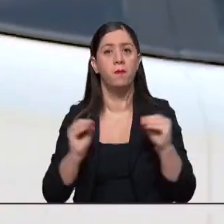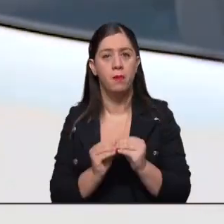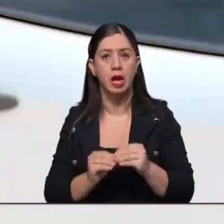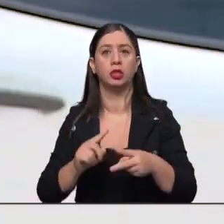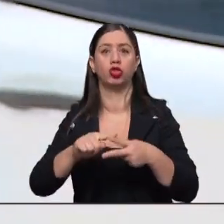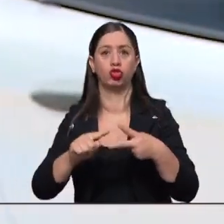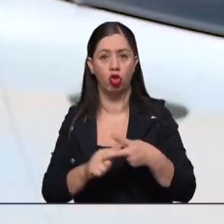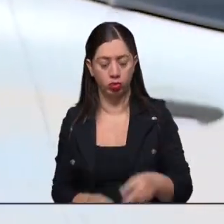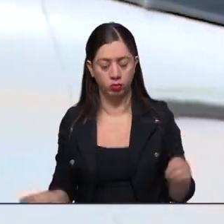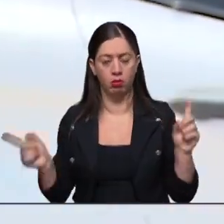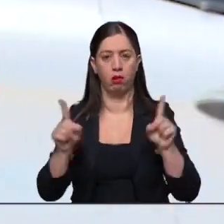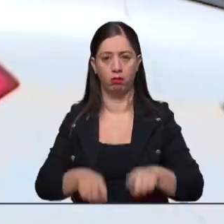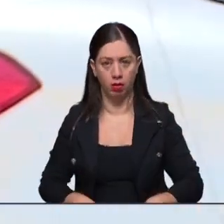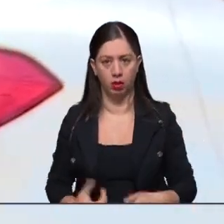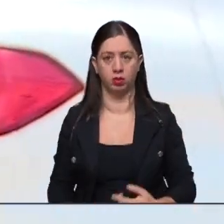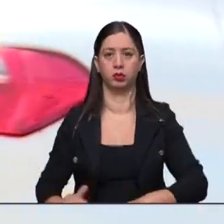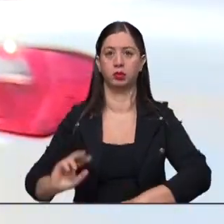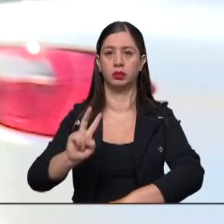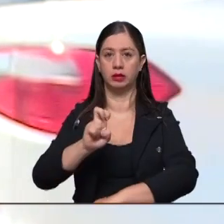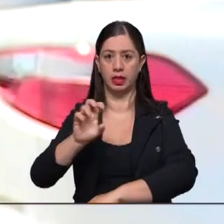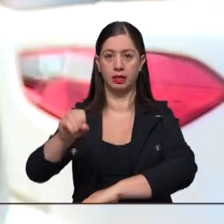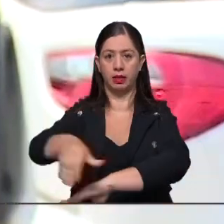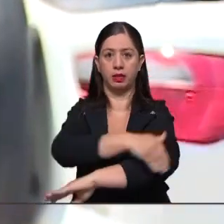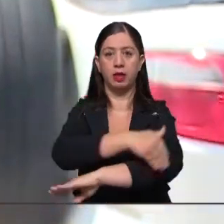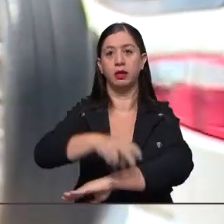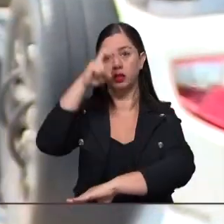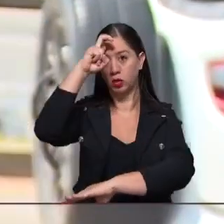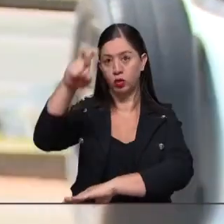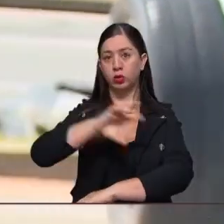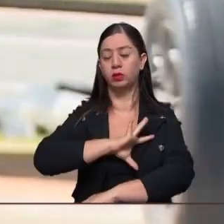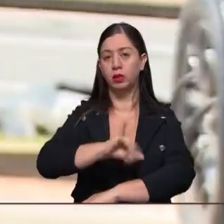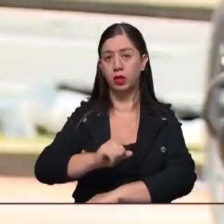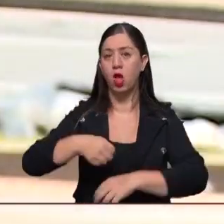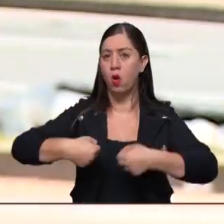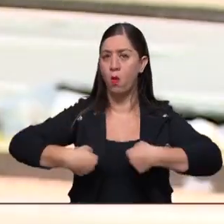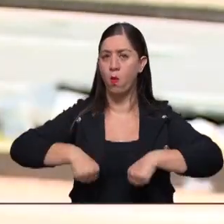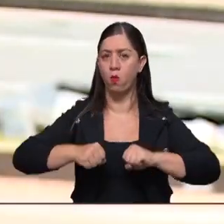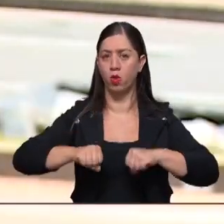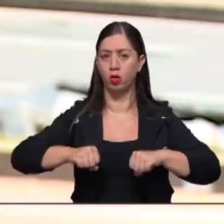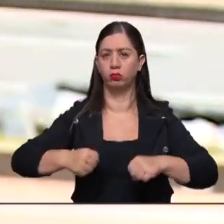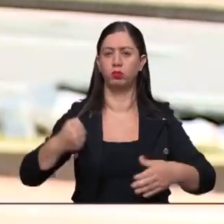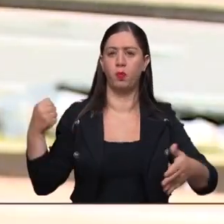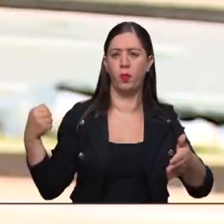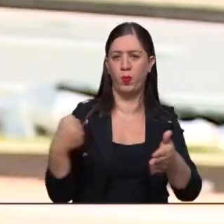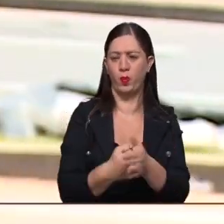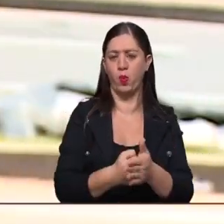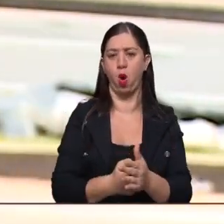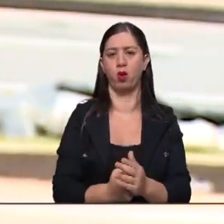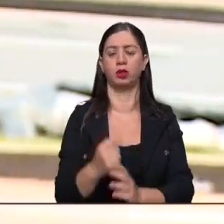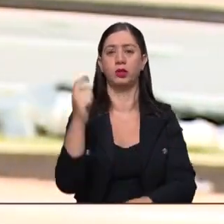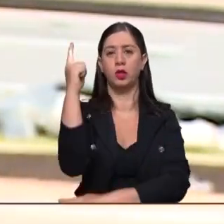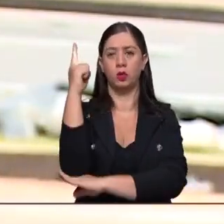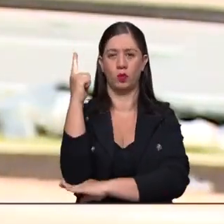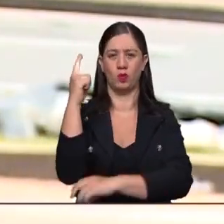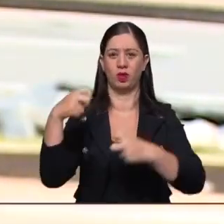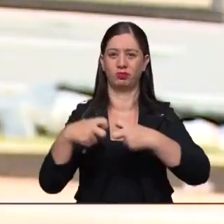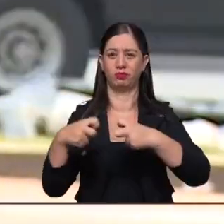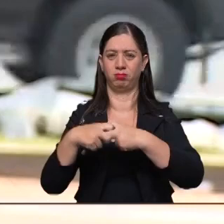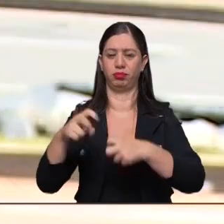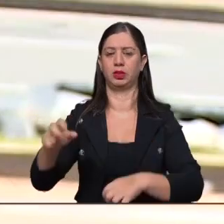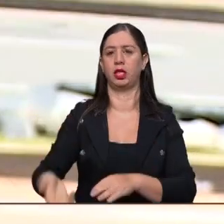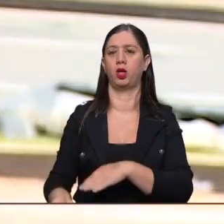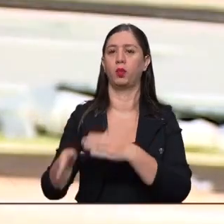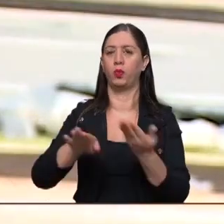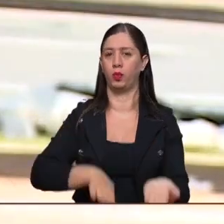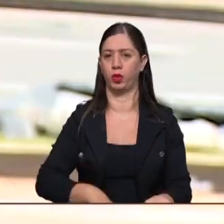dos casos más. Uno en la calle 70 en Norte de Cali, donde un motociclista choca con un poste de energía y pierde